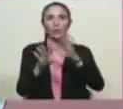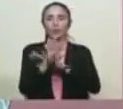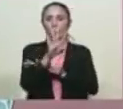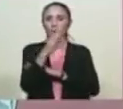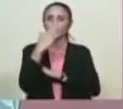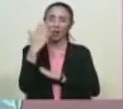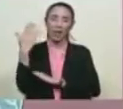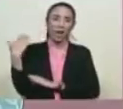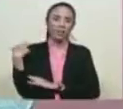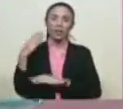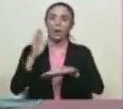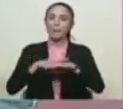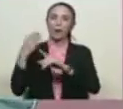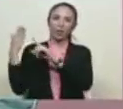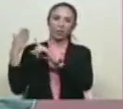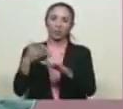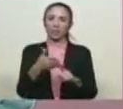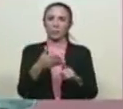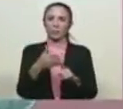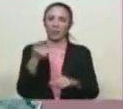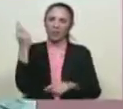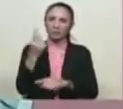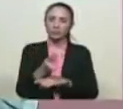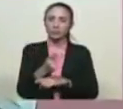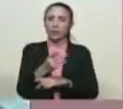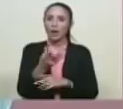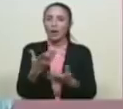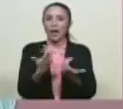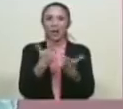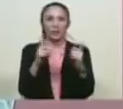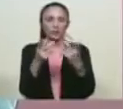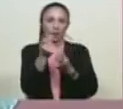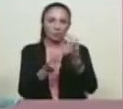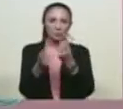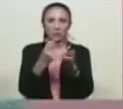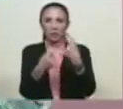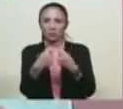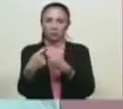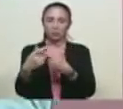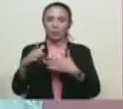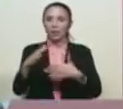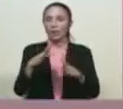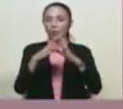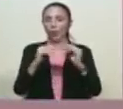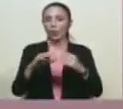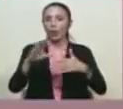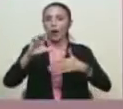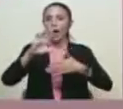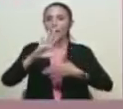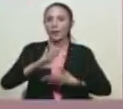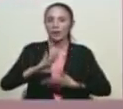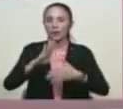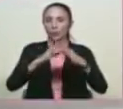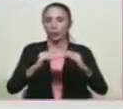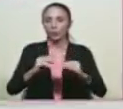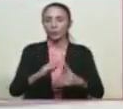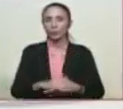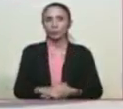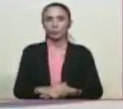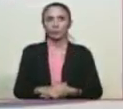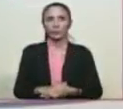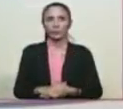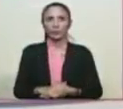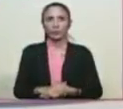para imponernos el acuerdo de libre comercio para los pueblos, para la América, llamado el ALCA, que